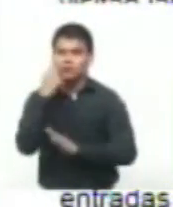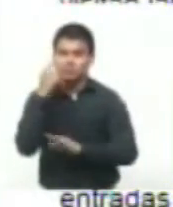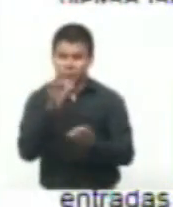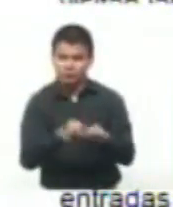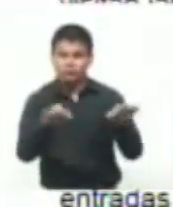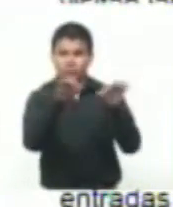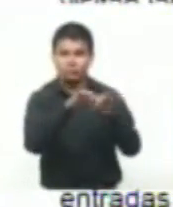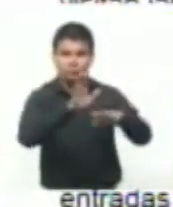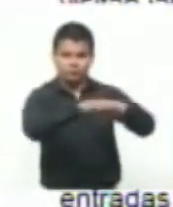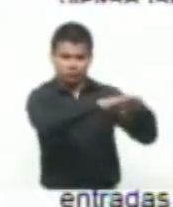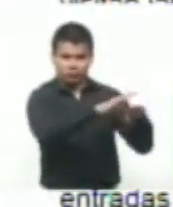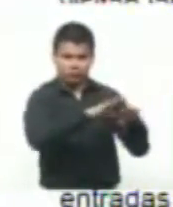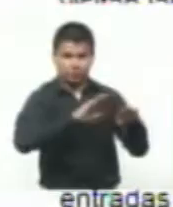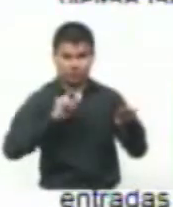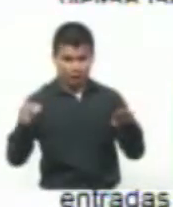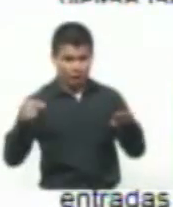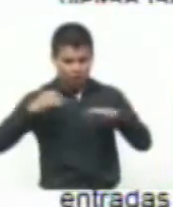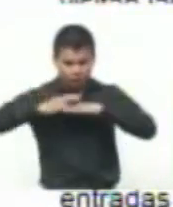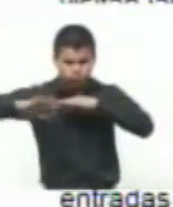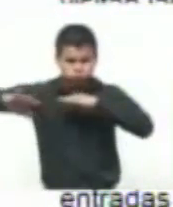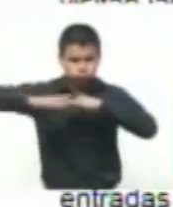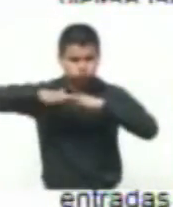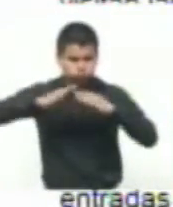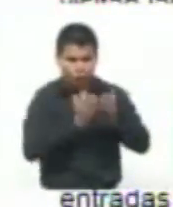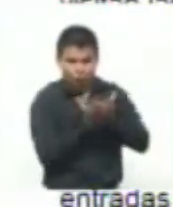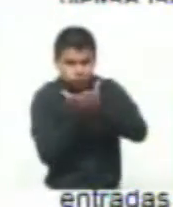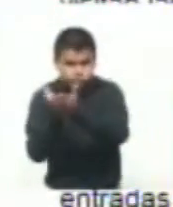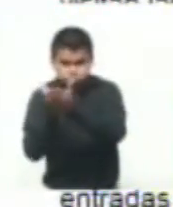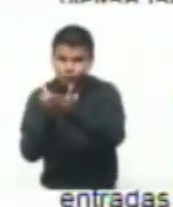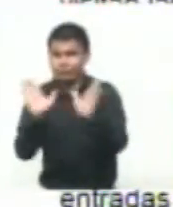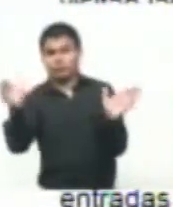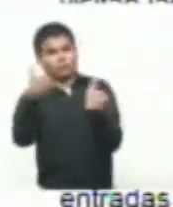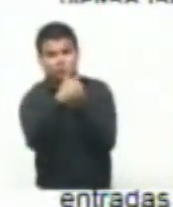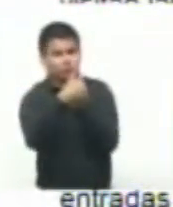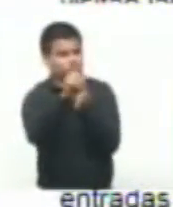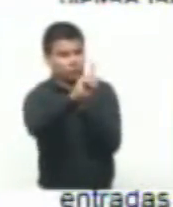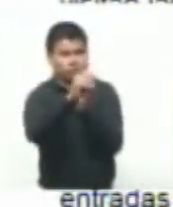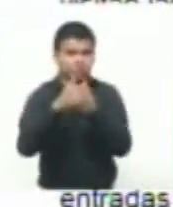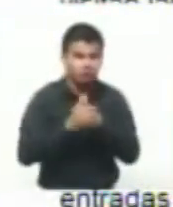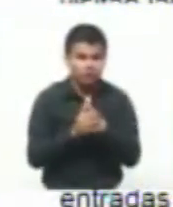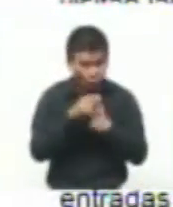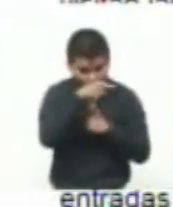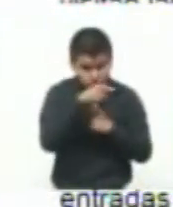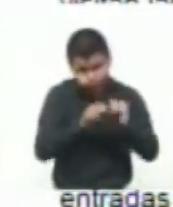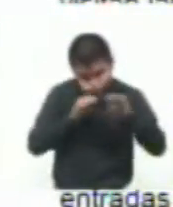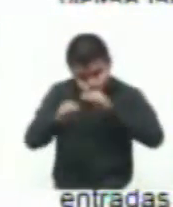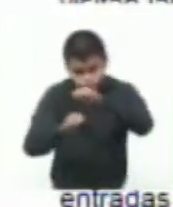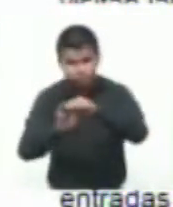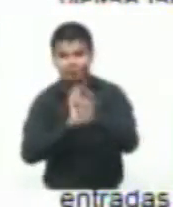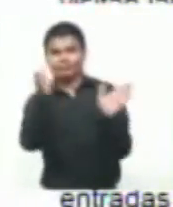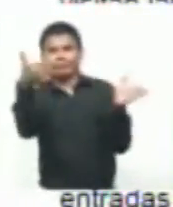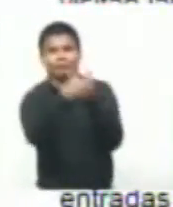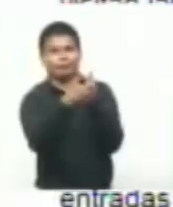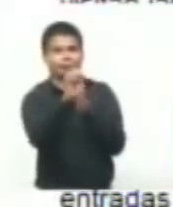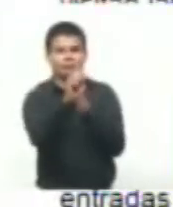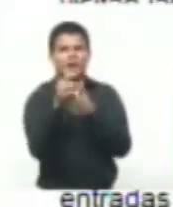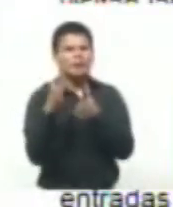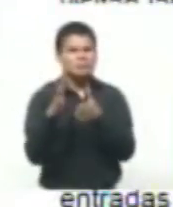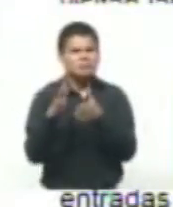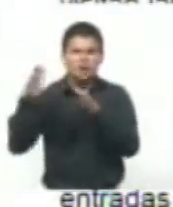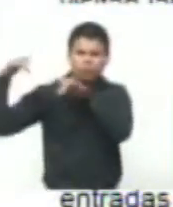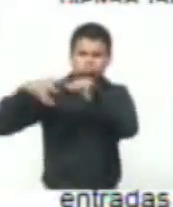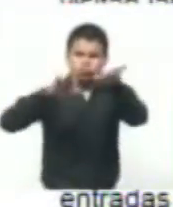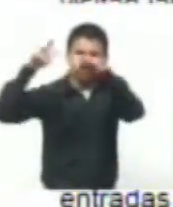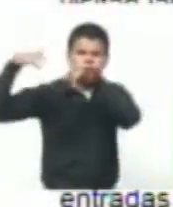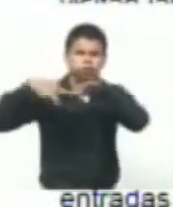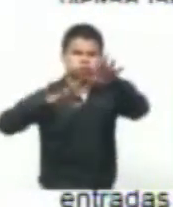oceanográficas se restringe la navegación en el norte del Caribe colombiano, en donde se presentan fuertes vientos que oscilan entre los 50 a 63 kilómetros